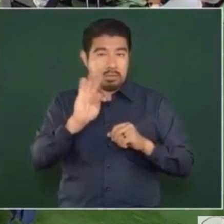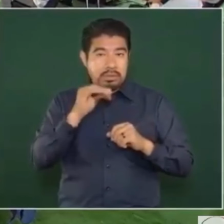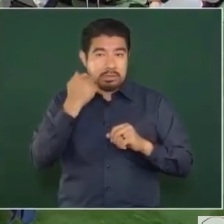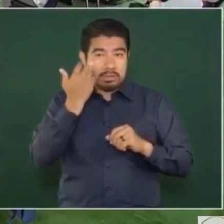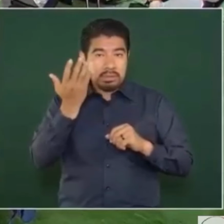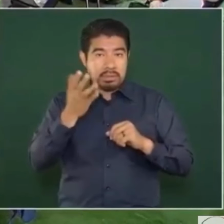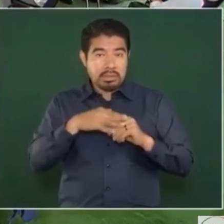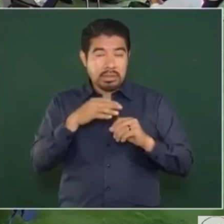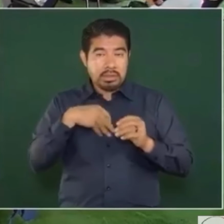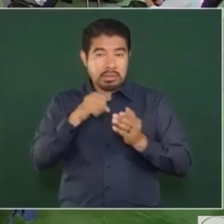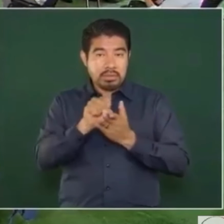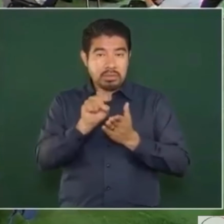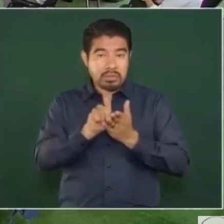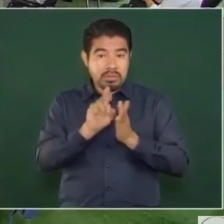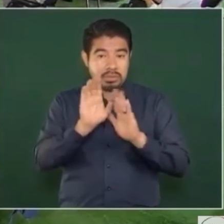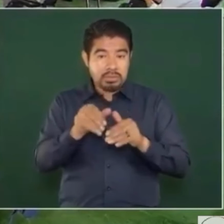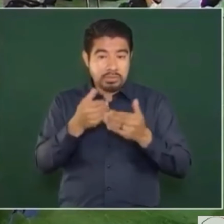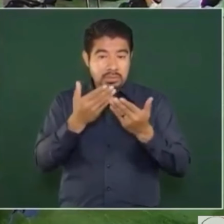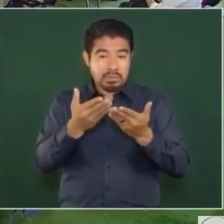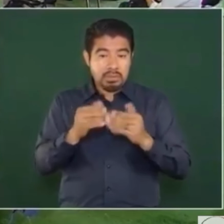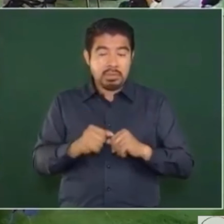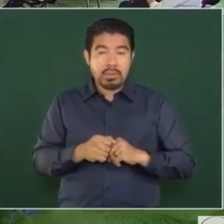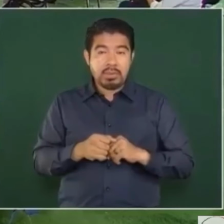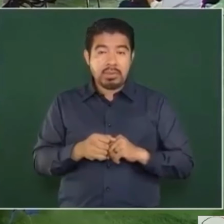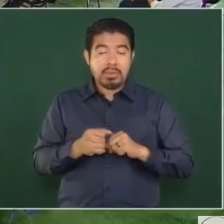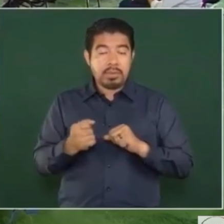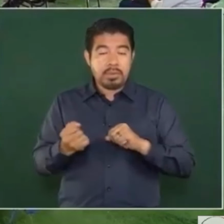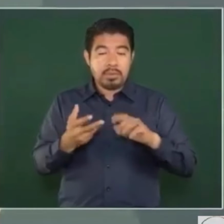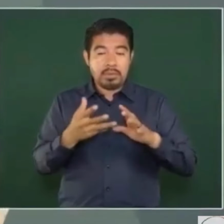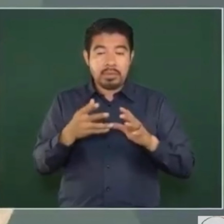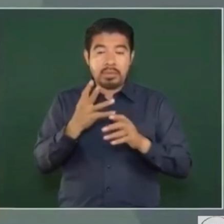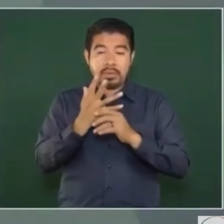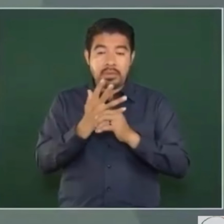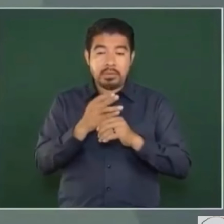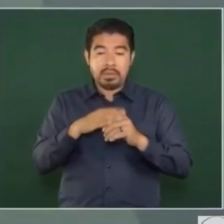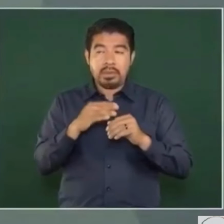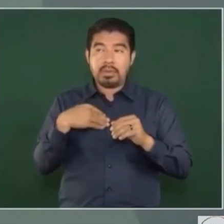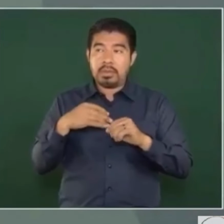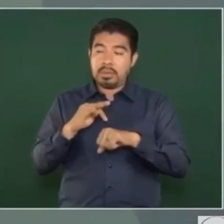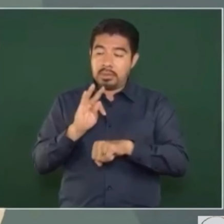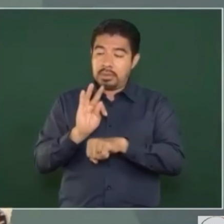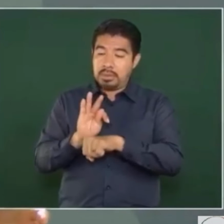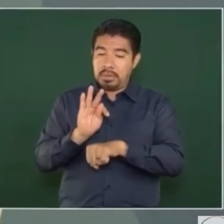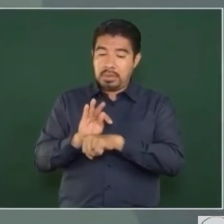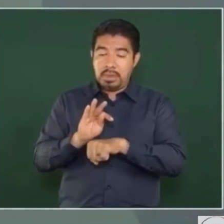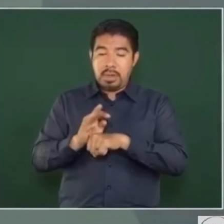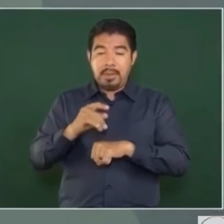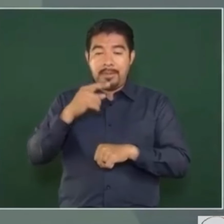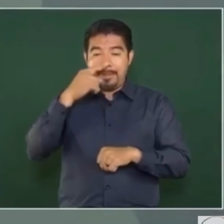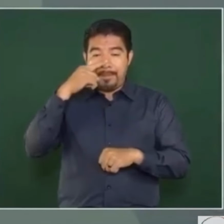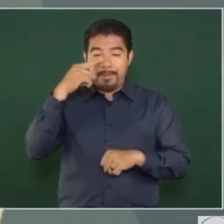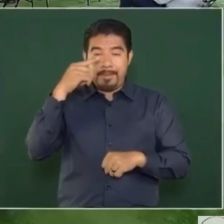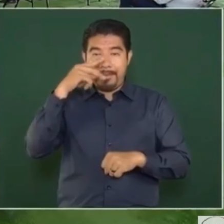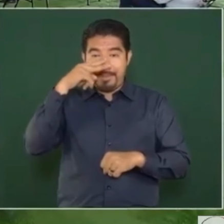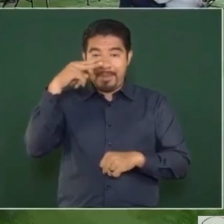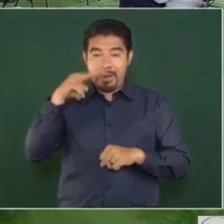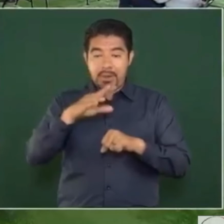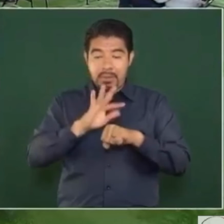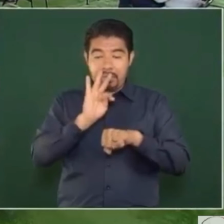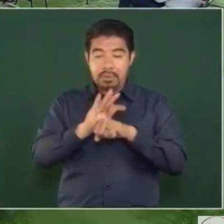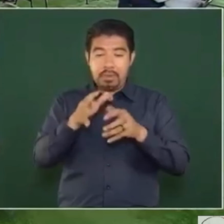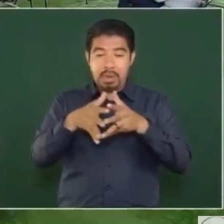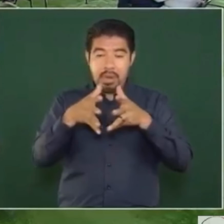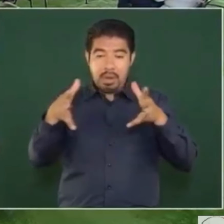habría que recibir una solicitud de extradición, pero el asilo político que ha otorgado México tiene efectos amplios.